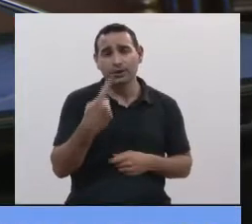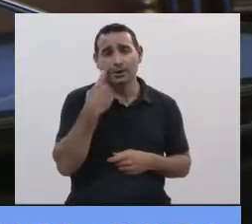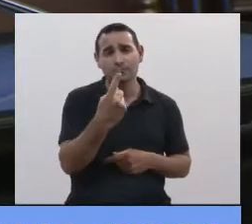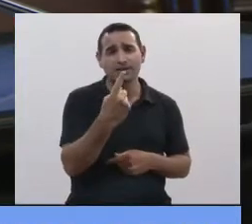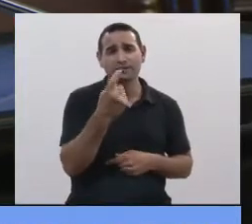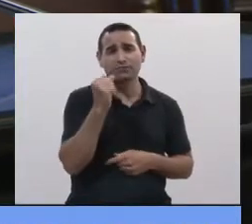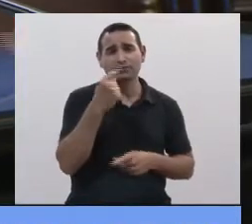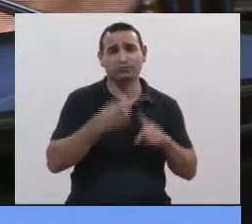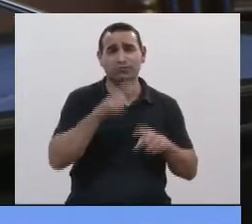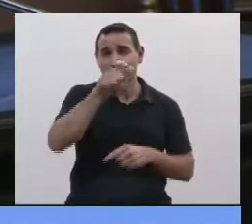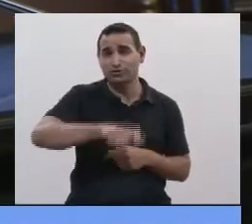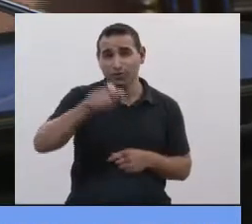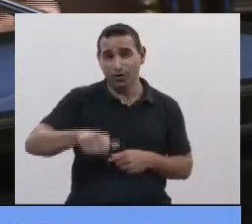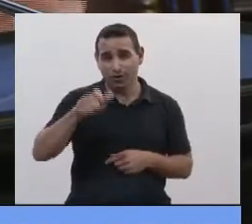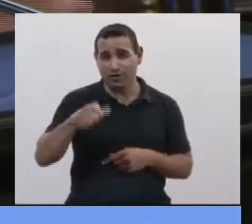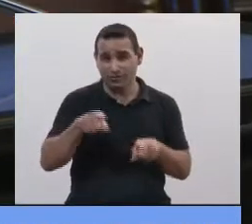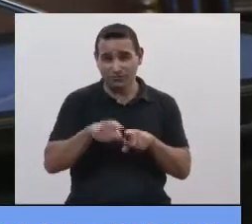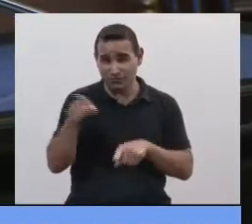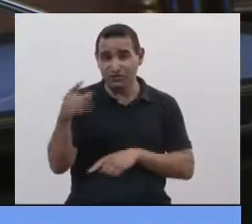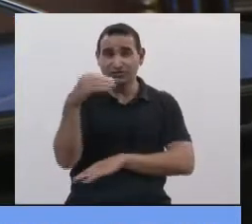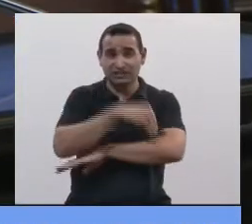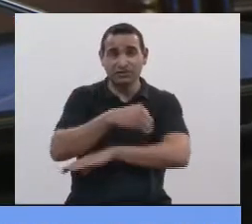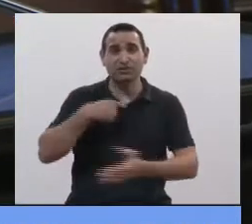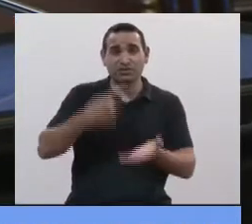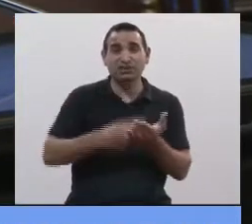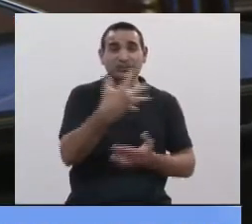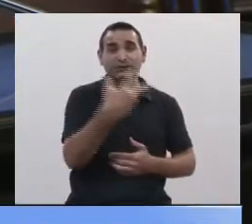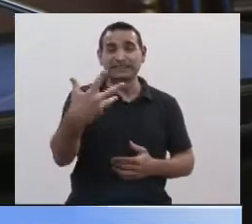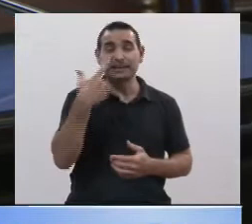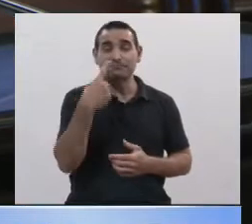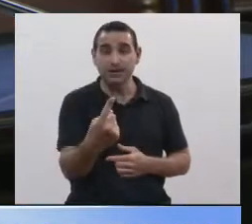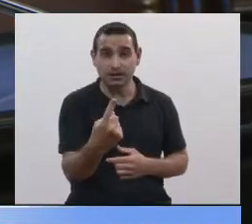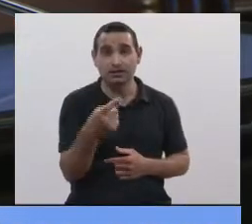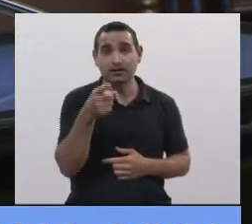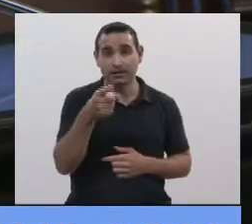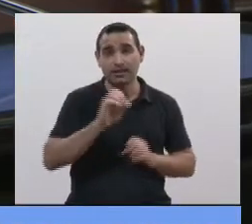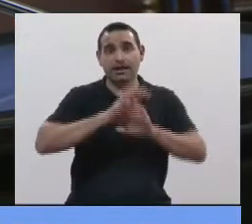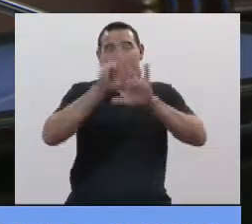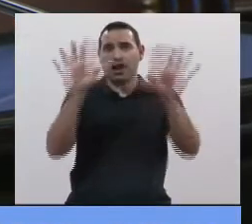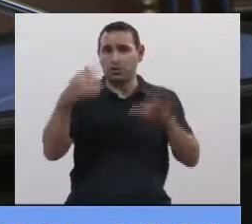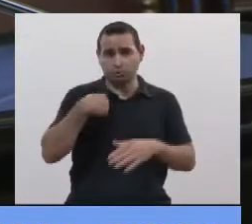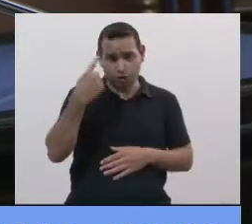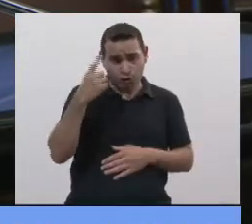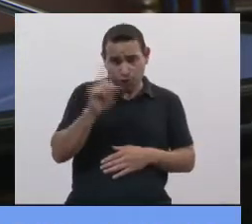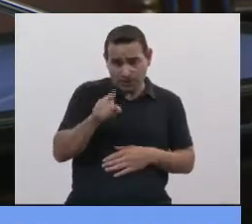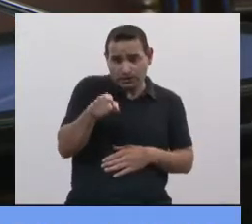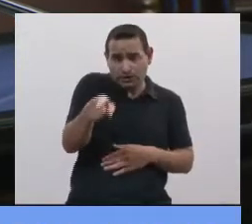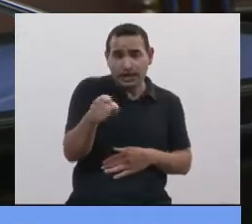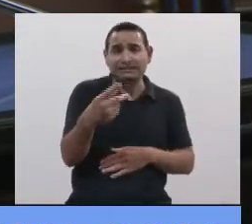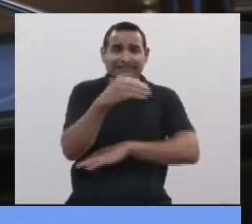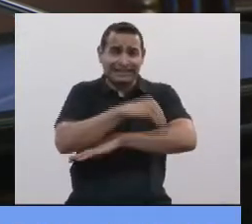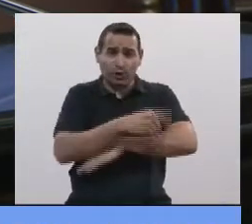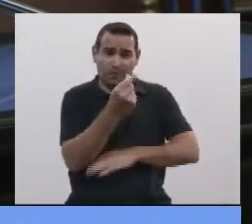por habitante, cuando Santa Cruz recibe 53 mil. Y que quede claro que yo no pienso que deba quitarse la Santa